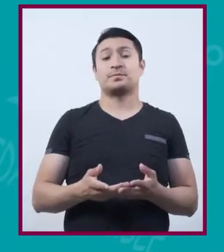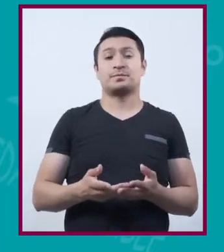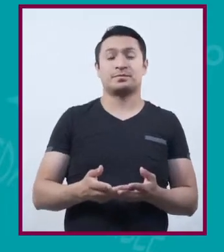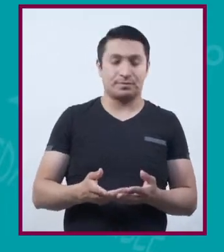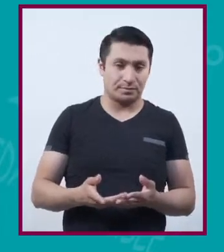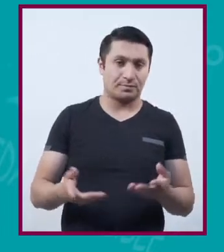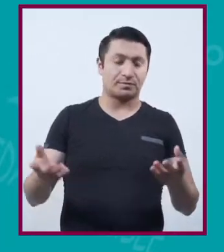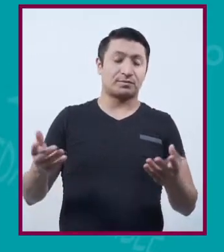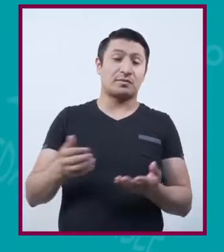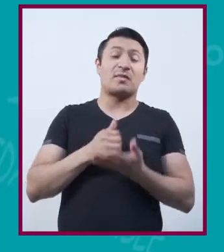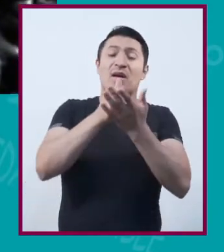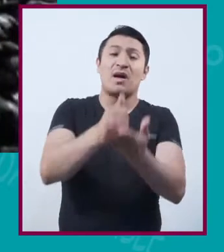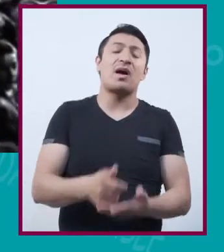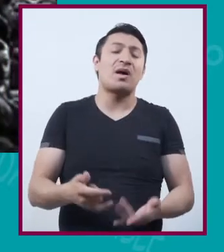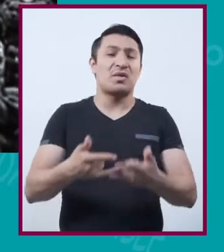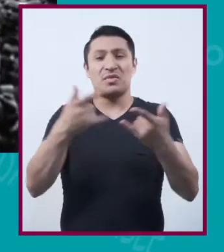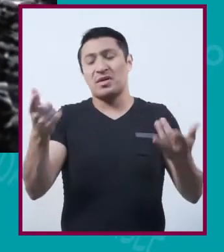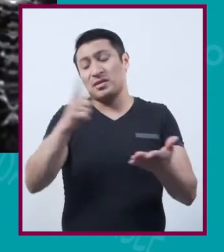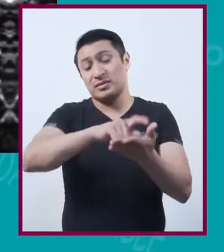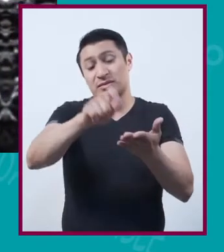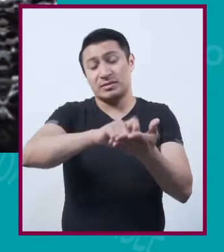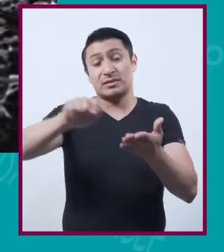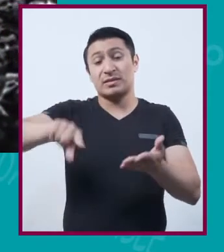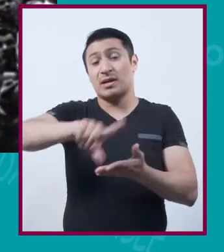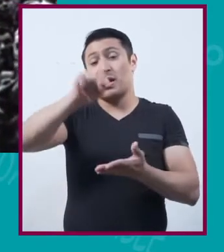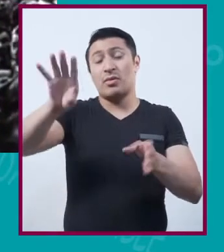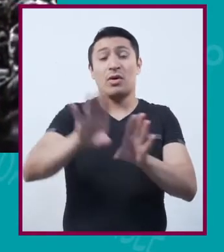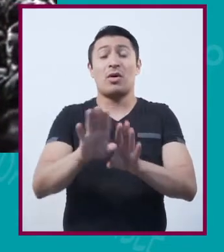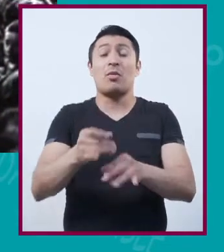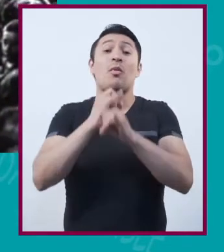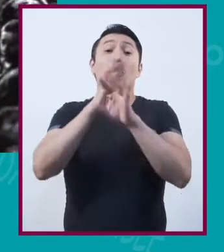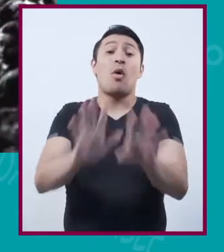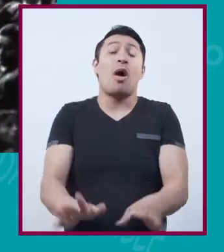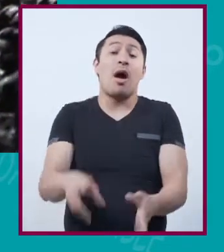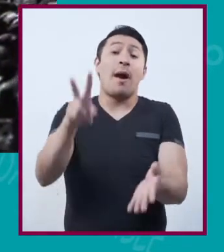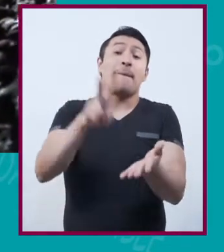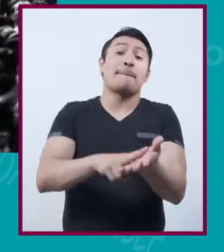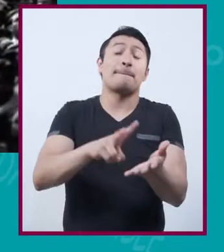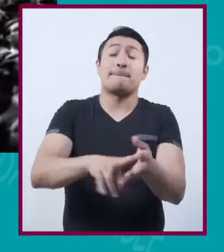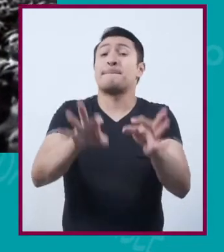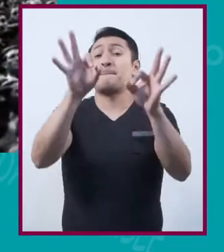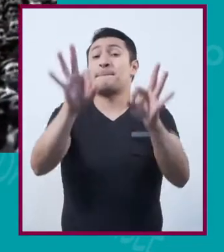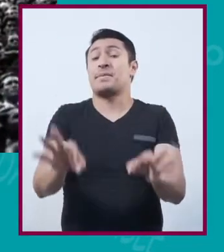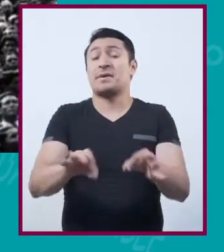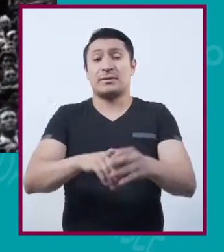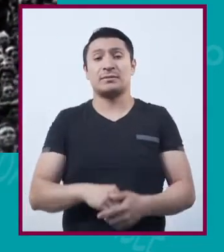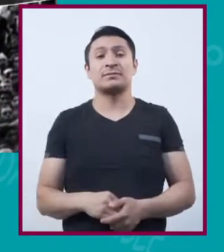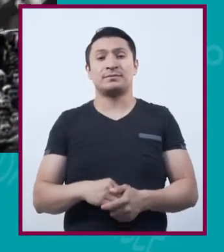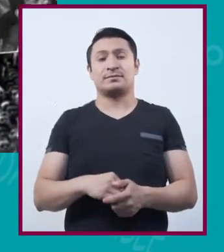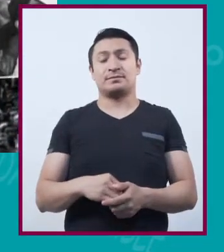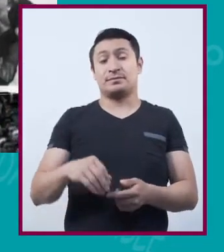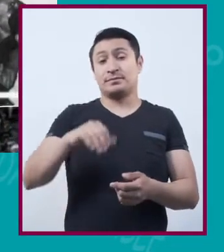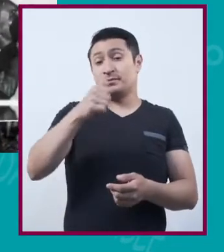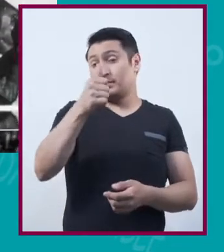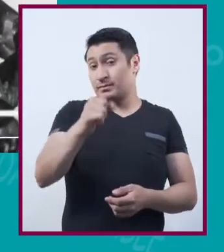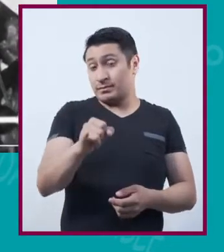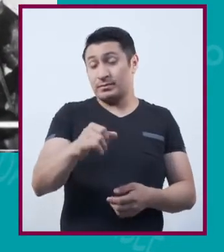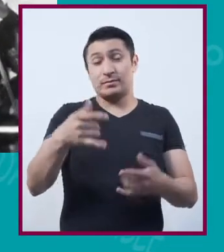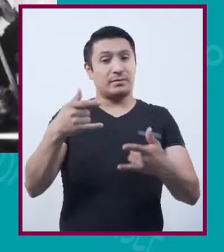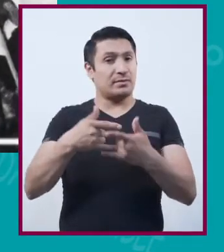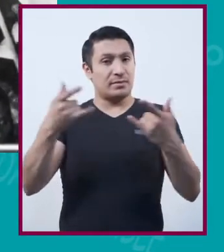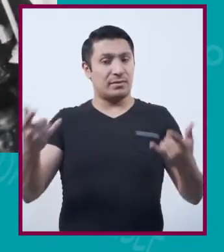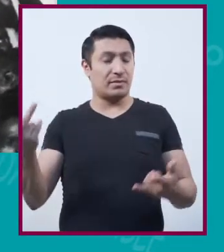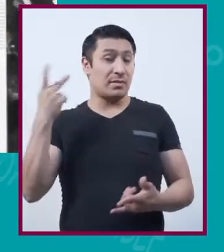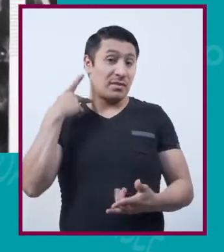las fuentes escritas, pero después como una fuente de información de gran valor en sí misma. Así pues, la historia